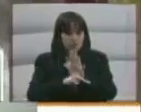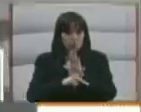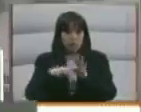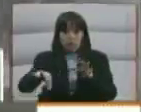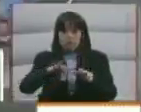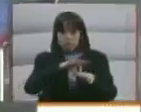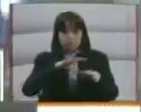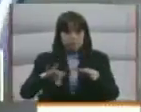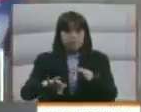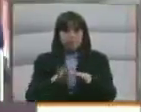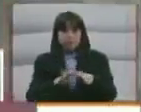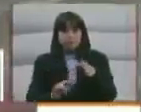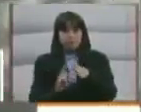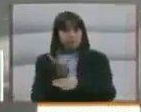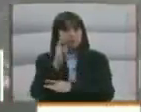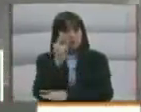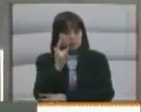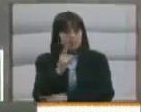Venezuela.